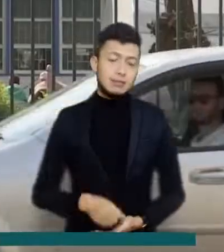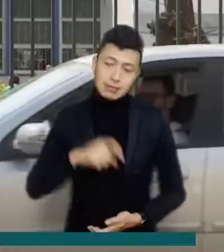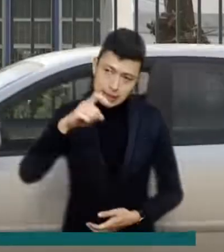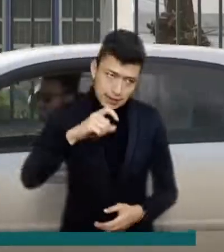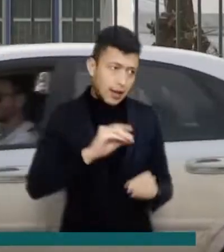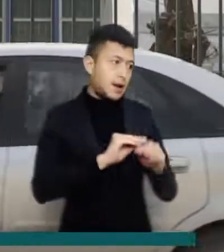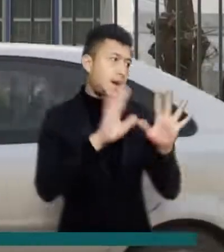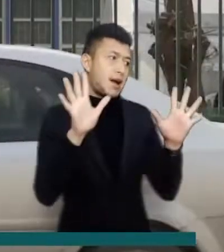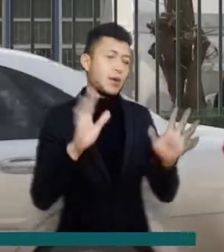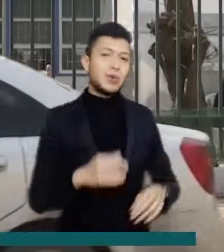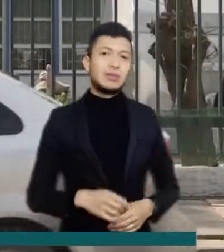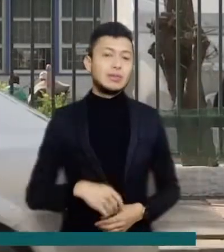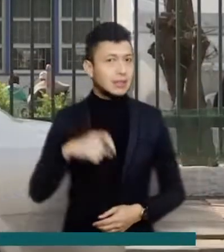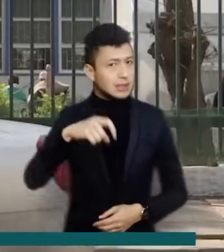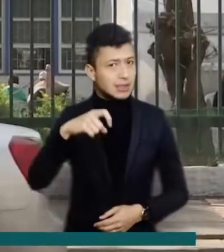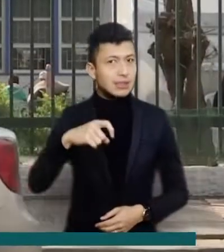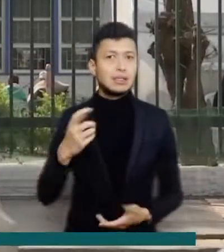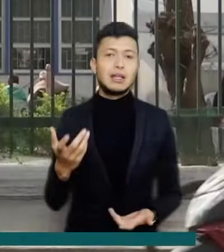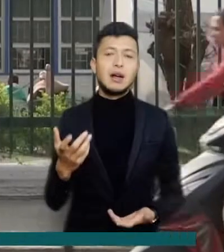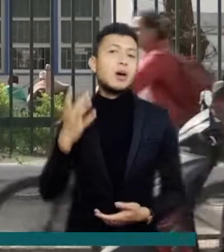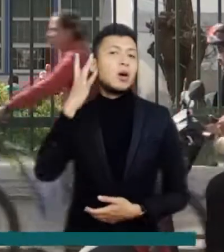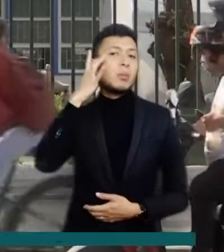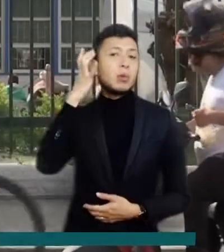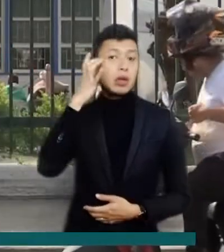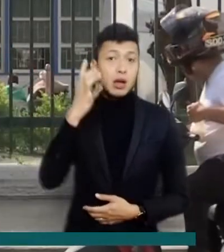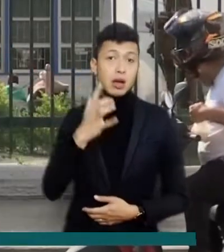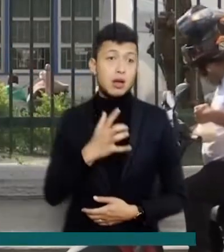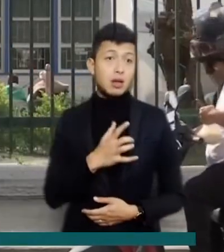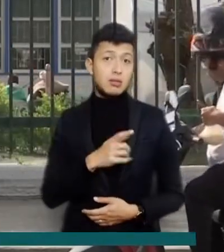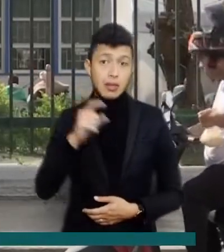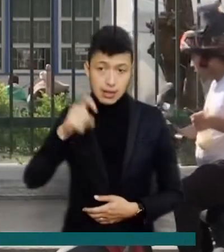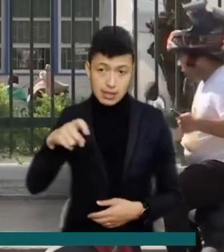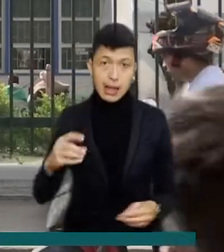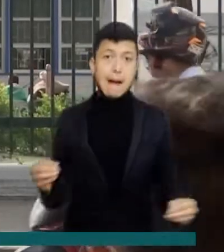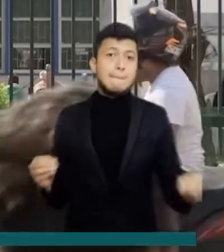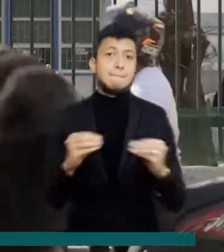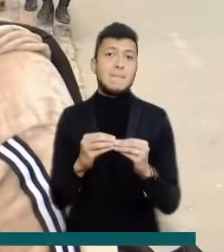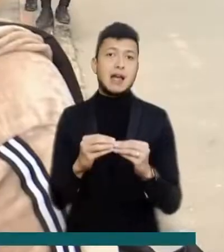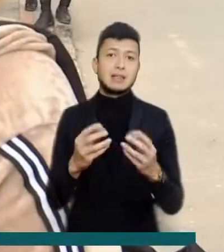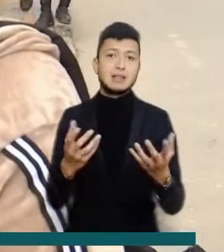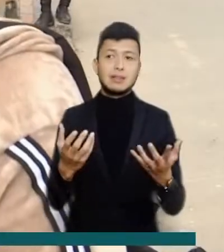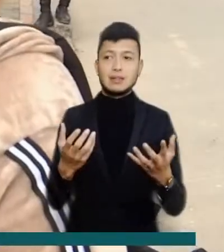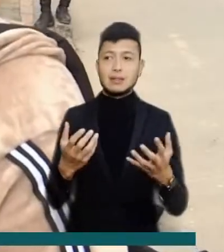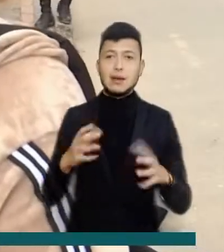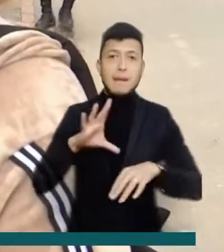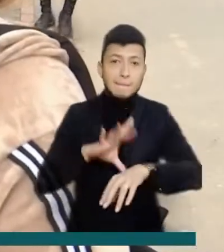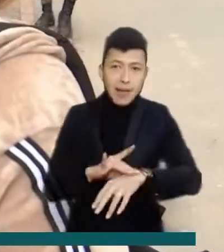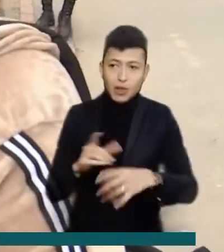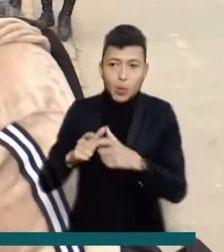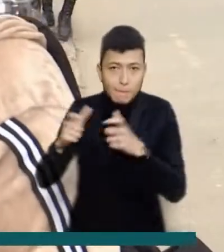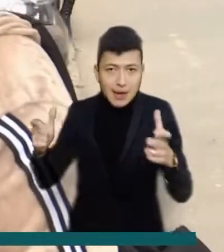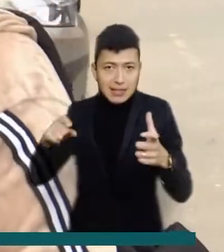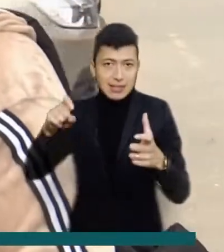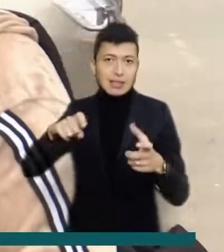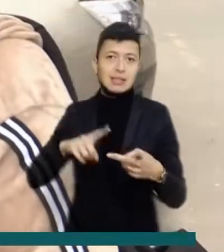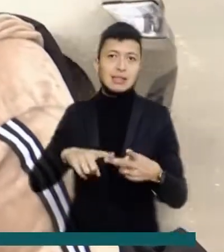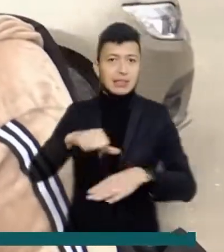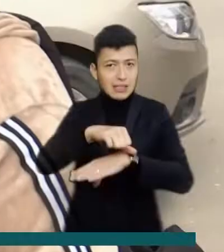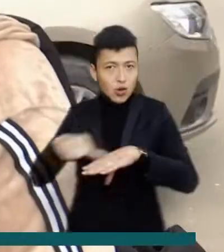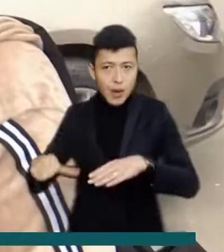es necesario. Es necesario porque ahí debe haber más médicos,